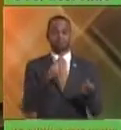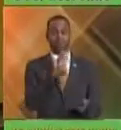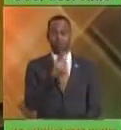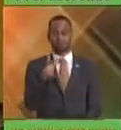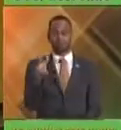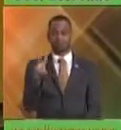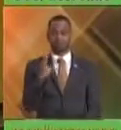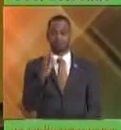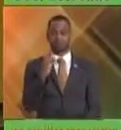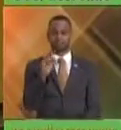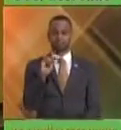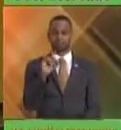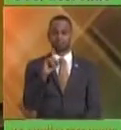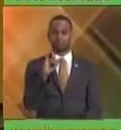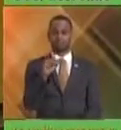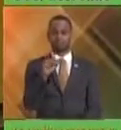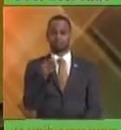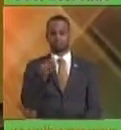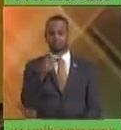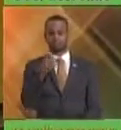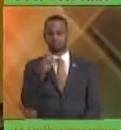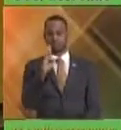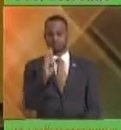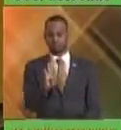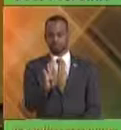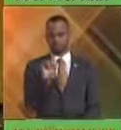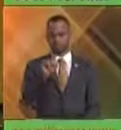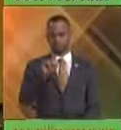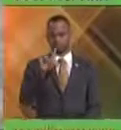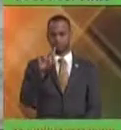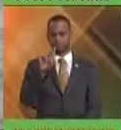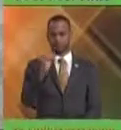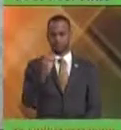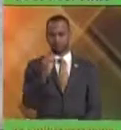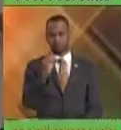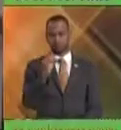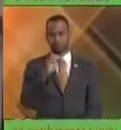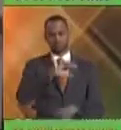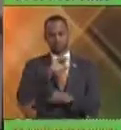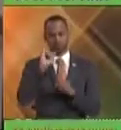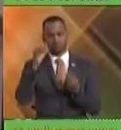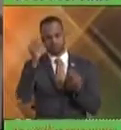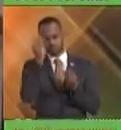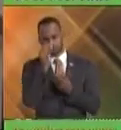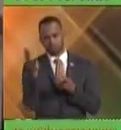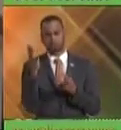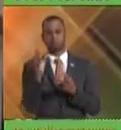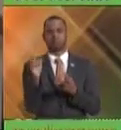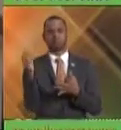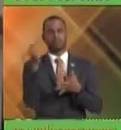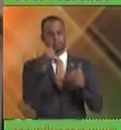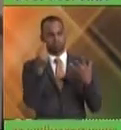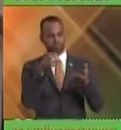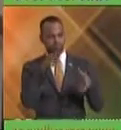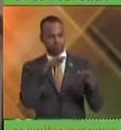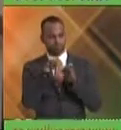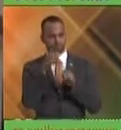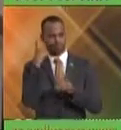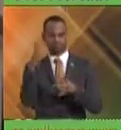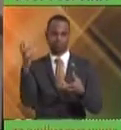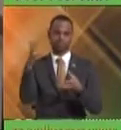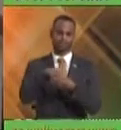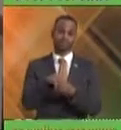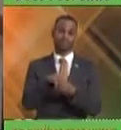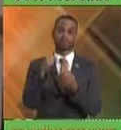web con nadie con la be larga punto de ojo que está toda la información todas las instrucciones para poder participar